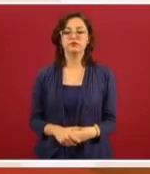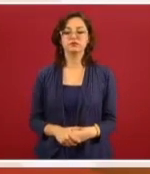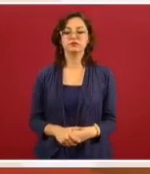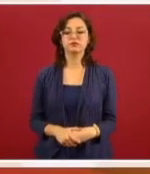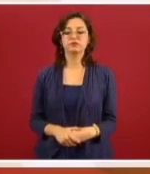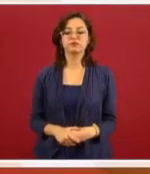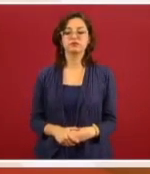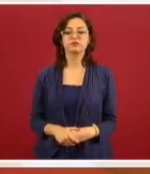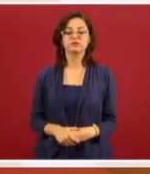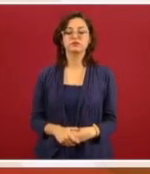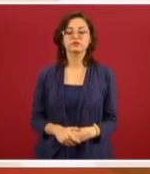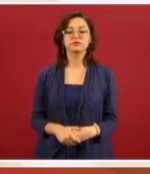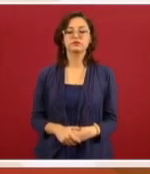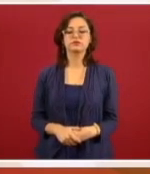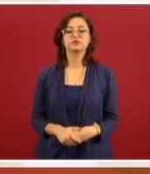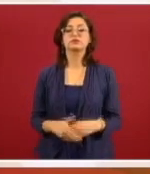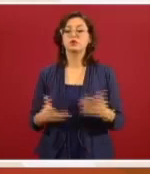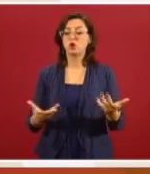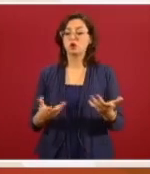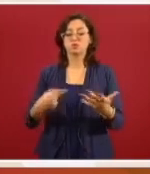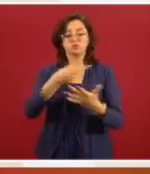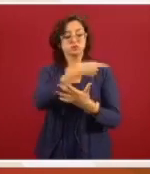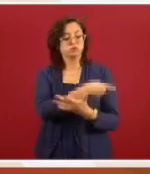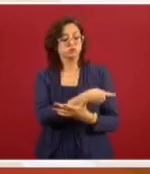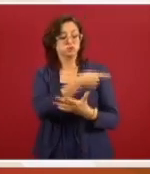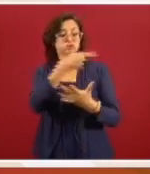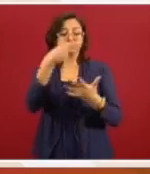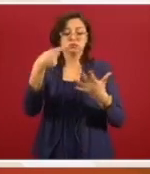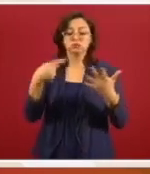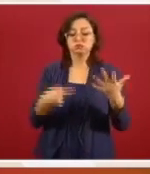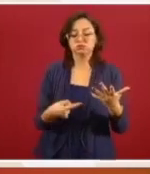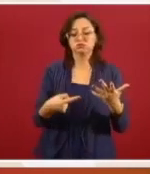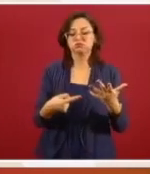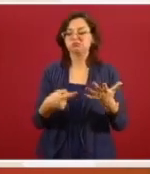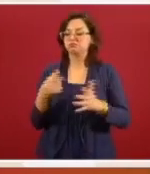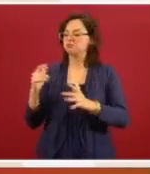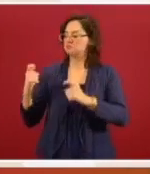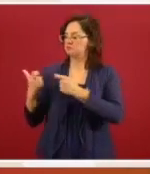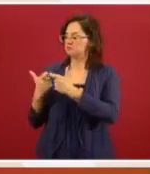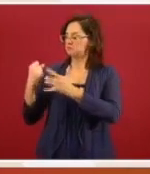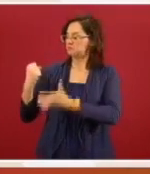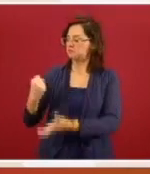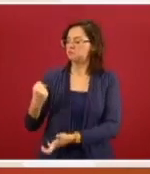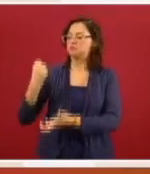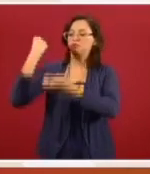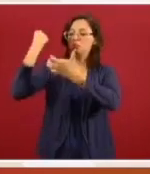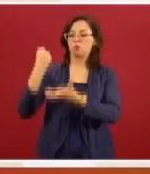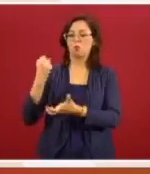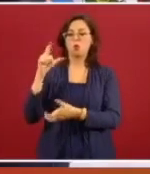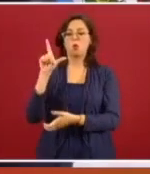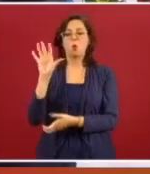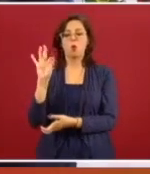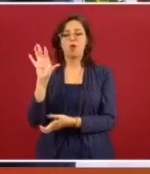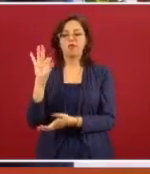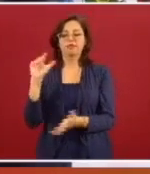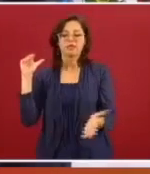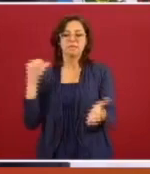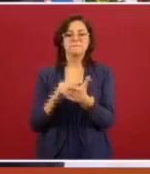respaldado con la aprobación presupuestal de 40,000 millones de